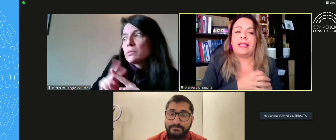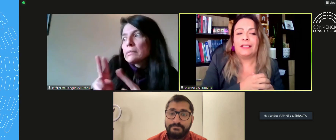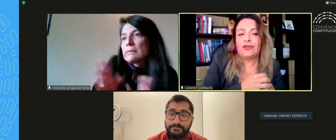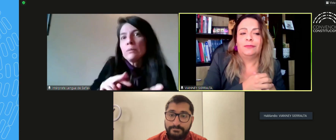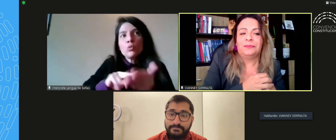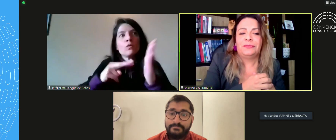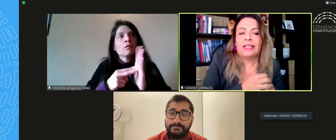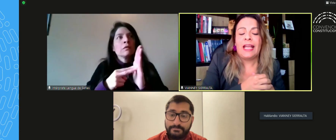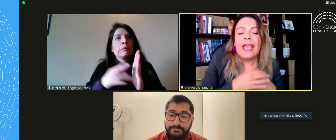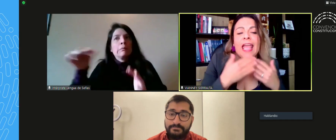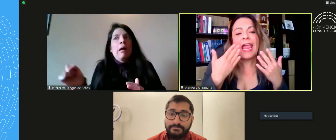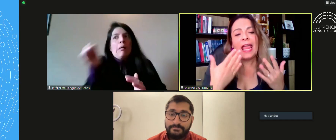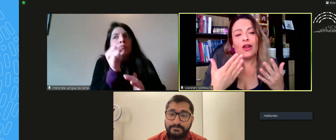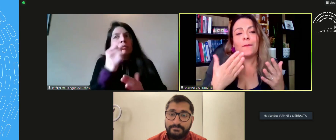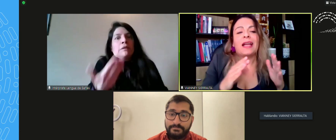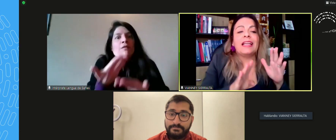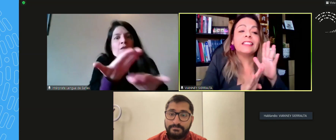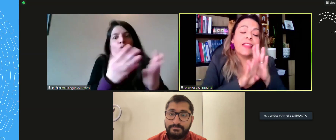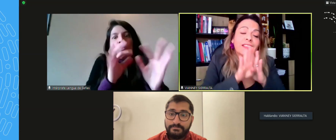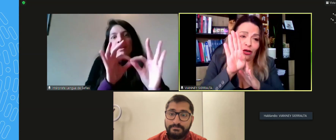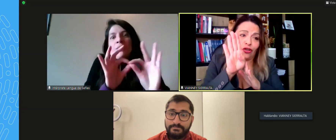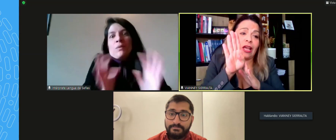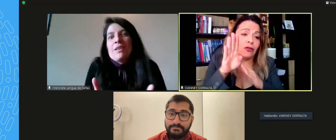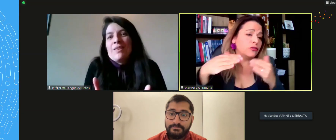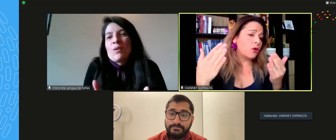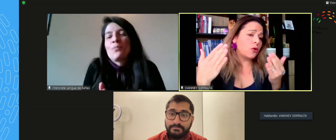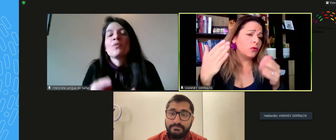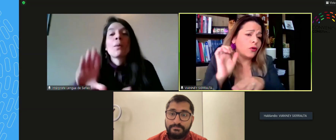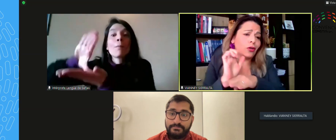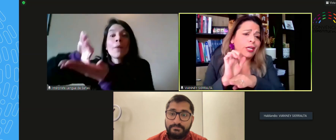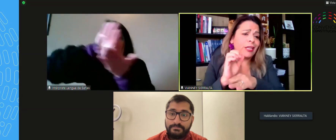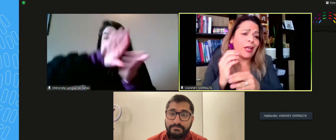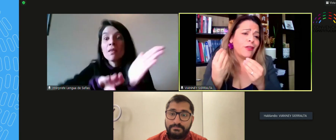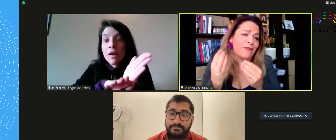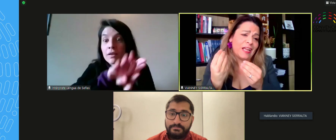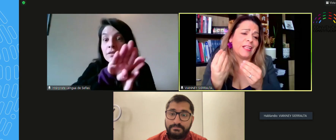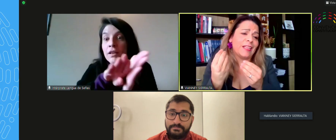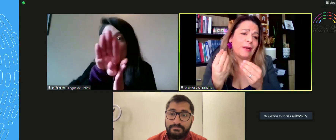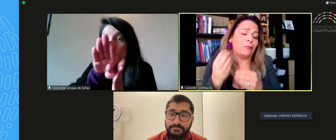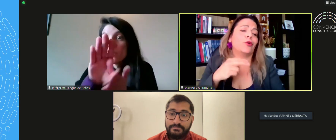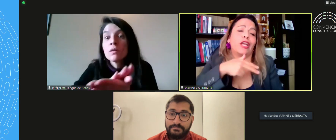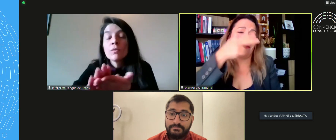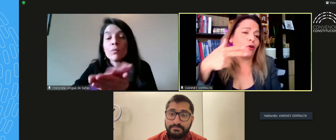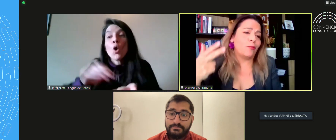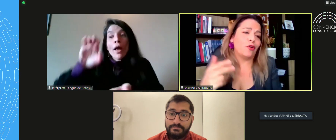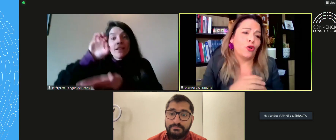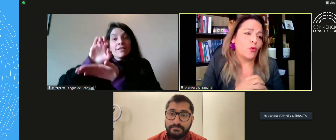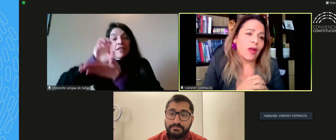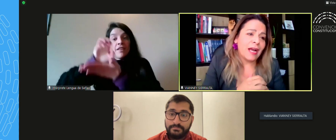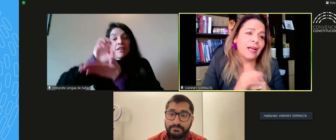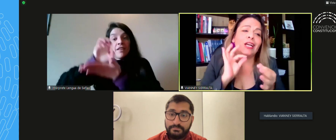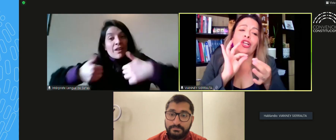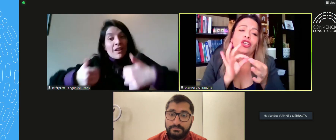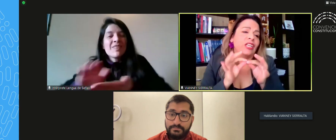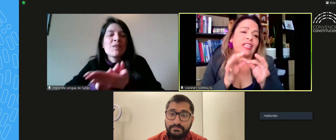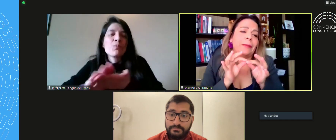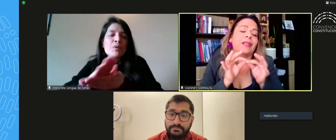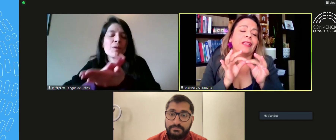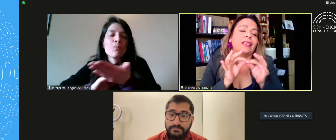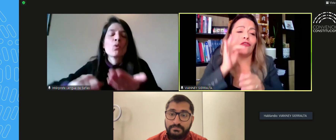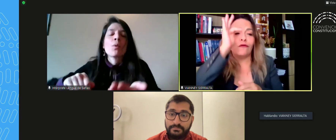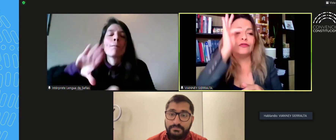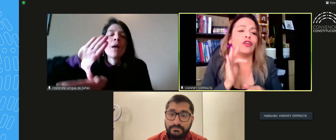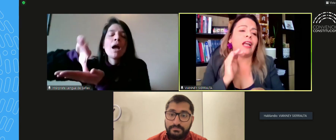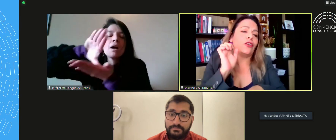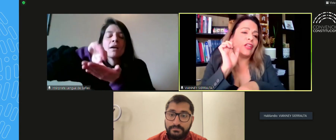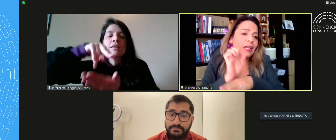de interpretación. En los países desarrollados, incluso con estado de bienestar, por ejemplo, como en Noruega, los